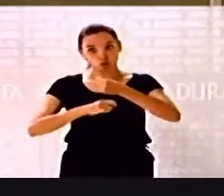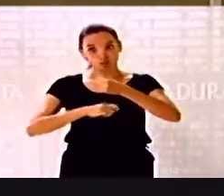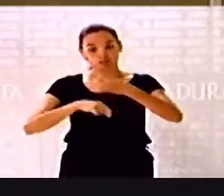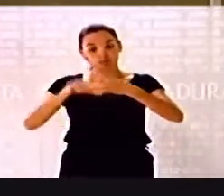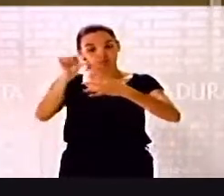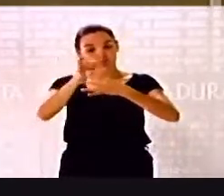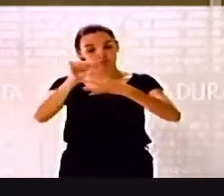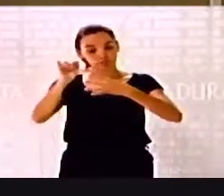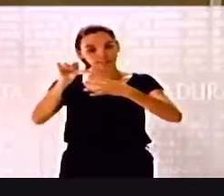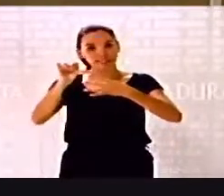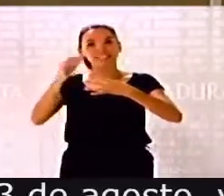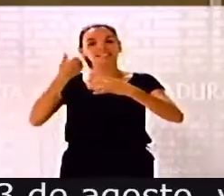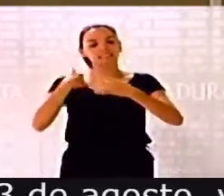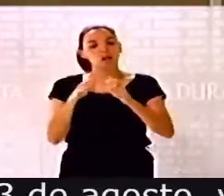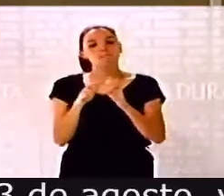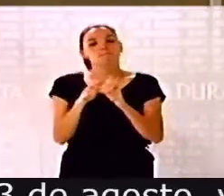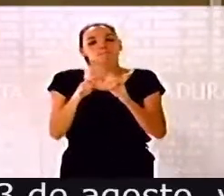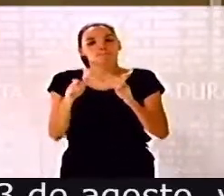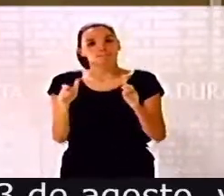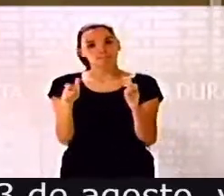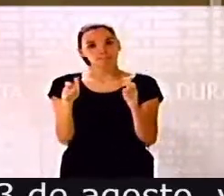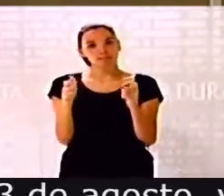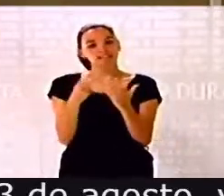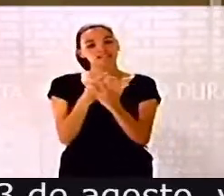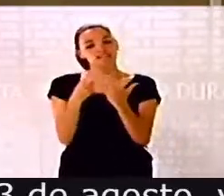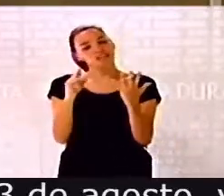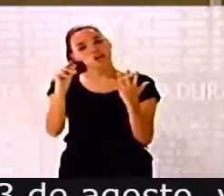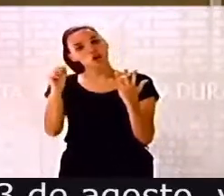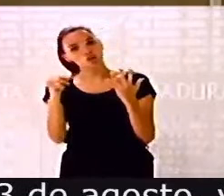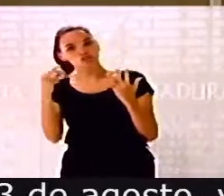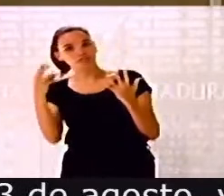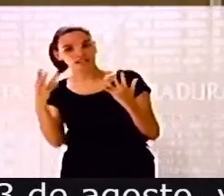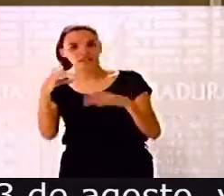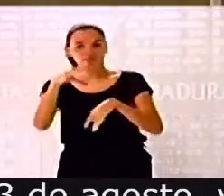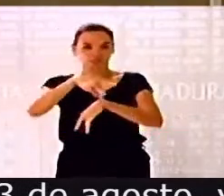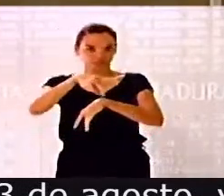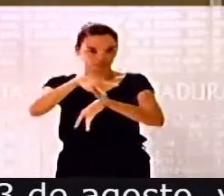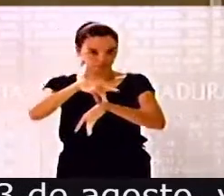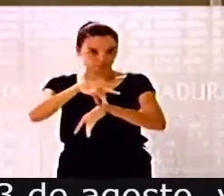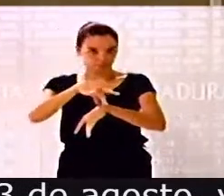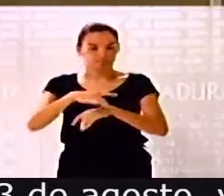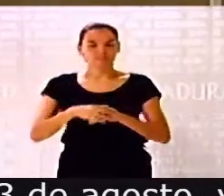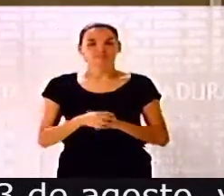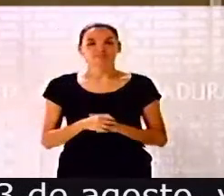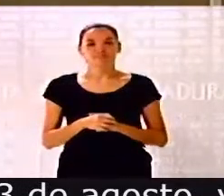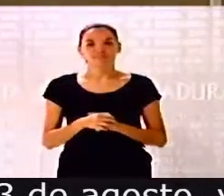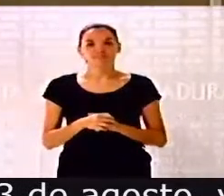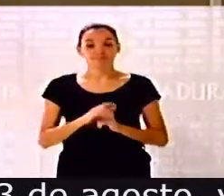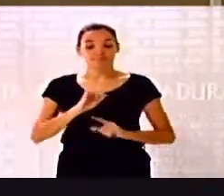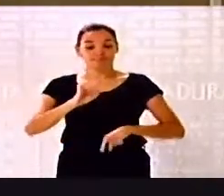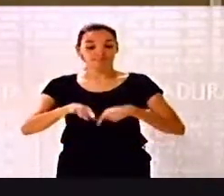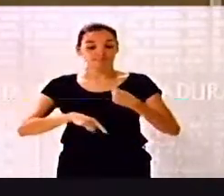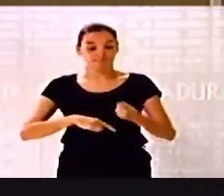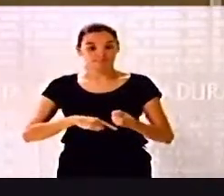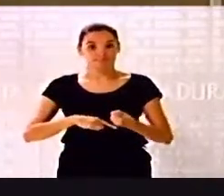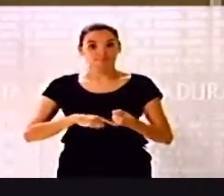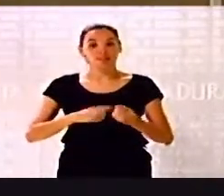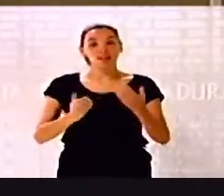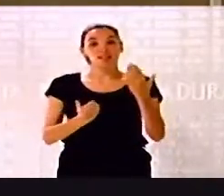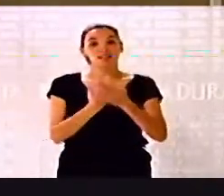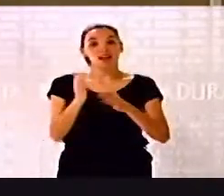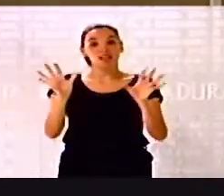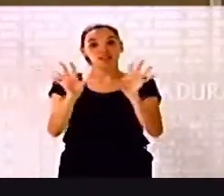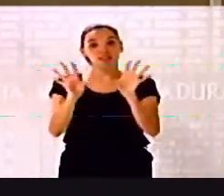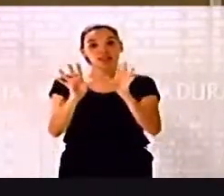ya era del 17,3. En la semana del 10 de agosto era